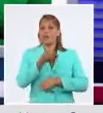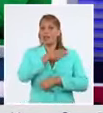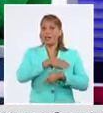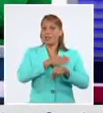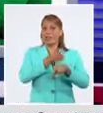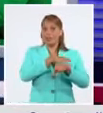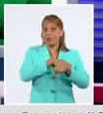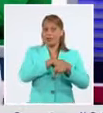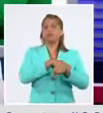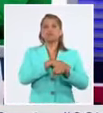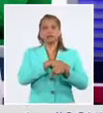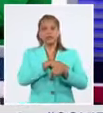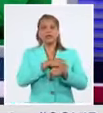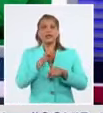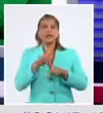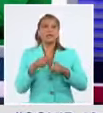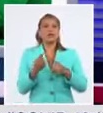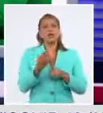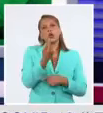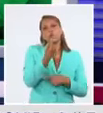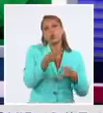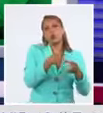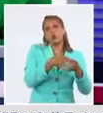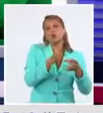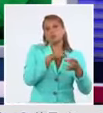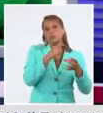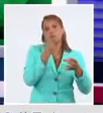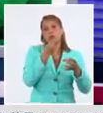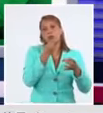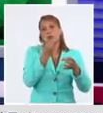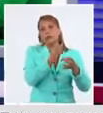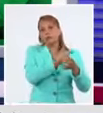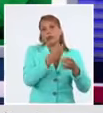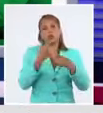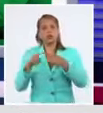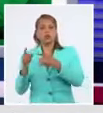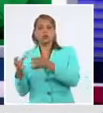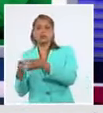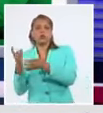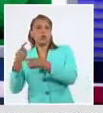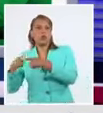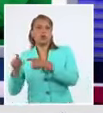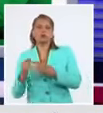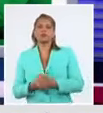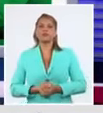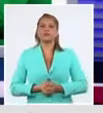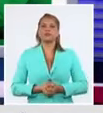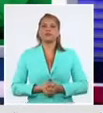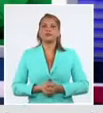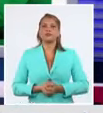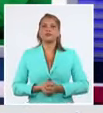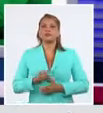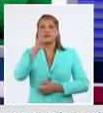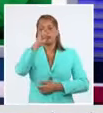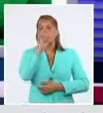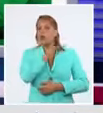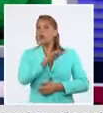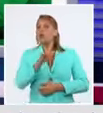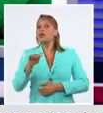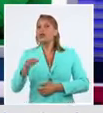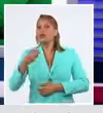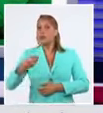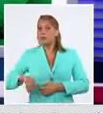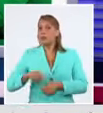le determinó por qué unos tenían un esquema y otros tenían otro esquema. En el caso de los niños, aprovecho de